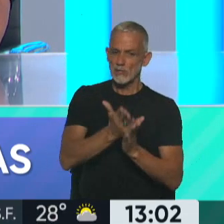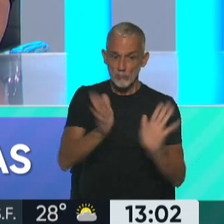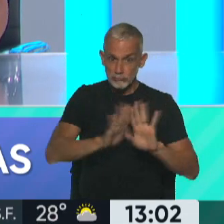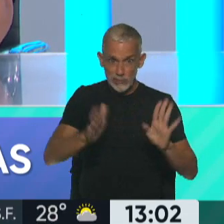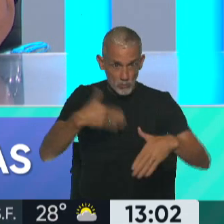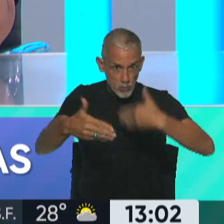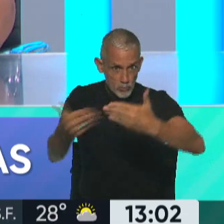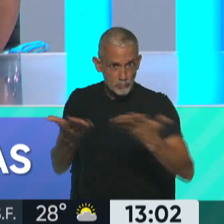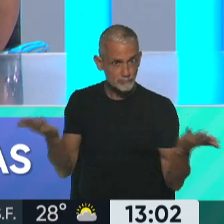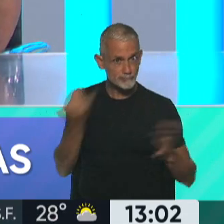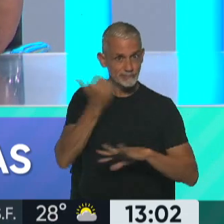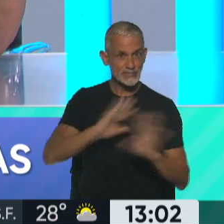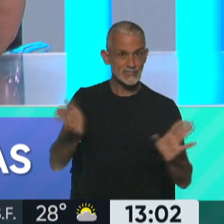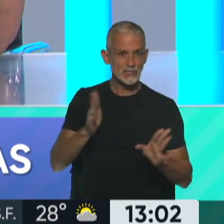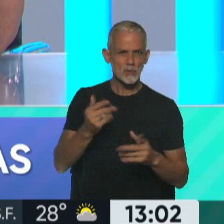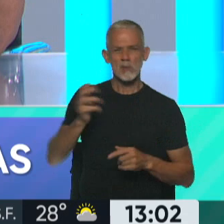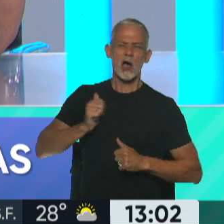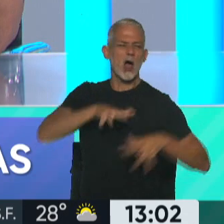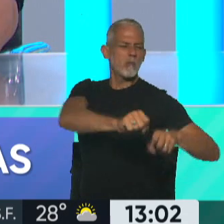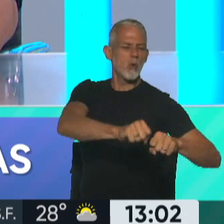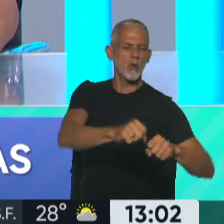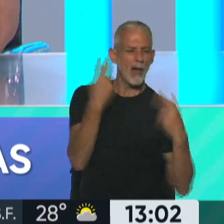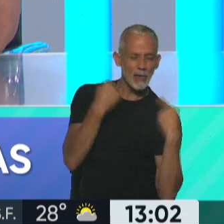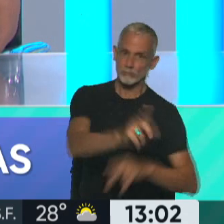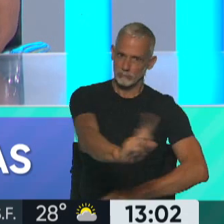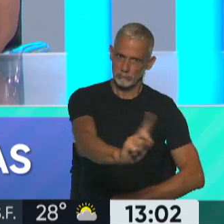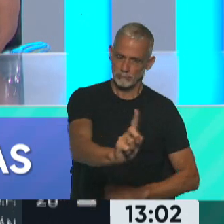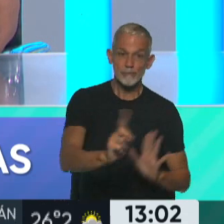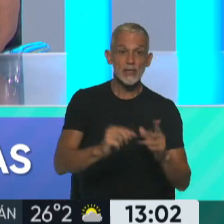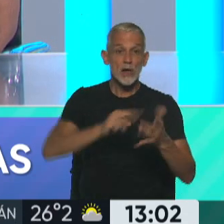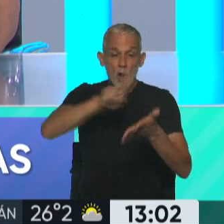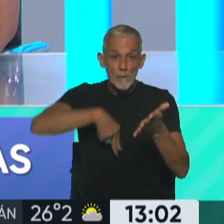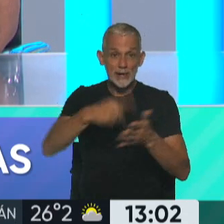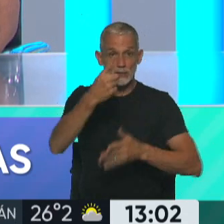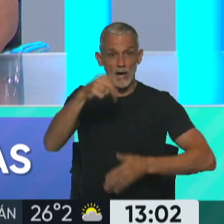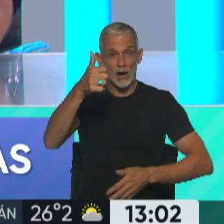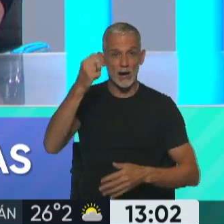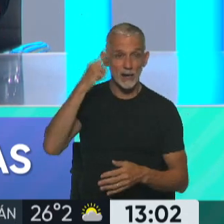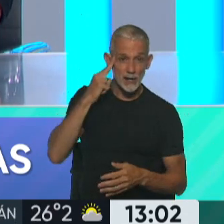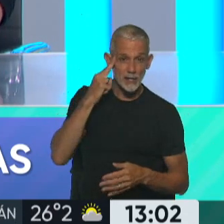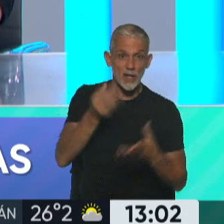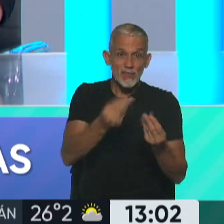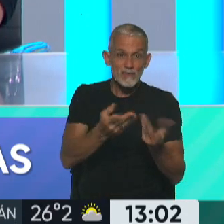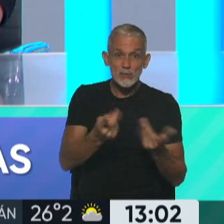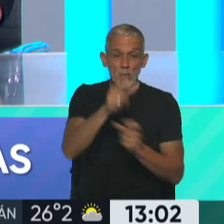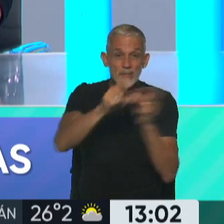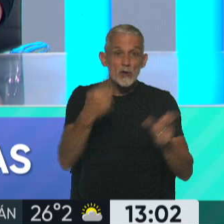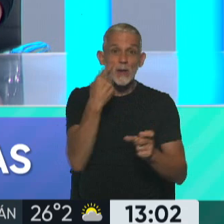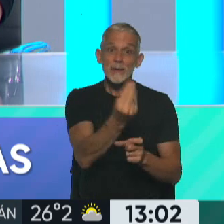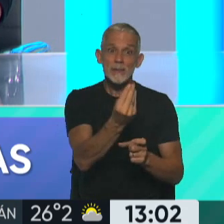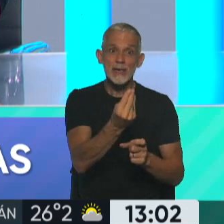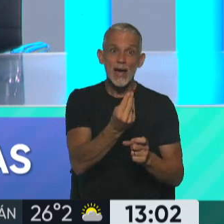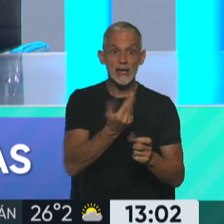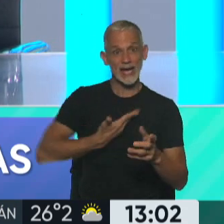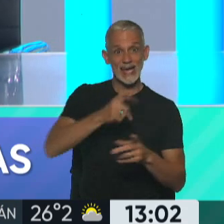avance para dejar atrás la colonización, ¿no? Y el convenio 169 además los define como aquellos que vivían en estados dentro